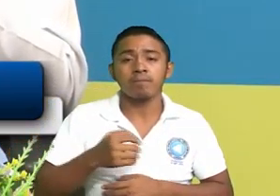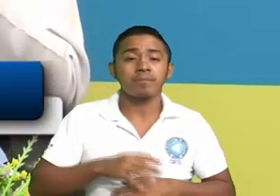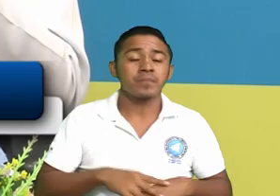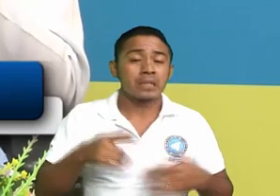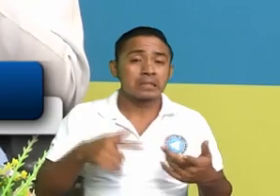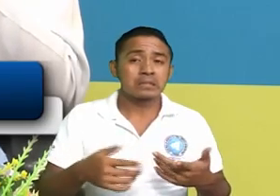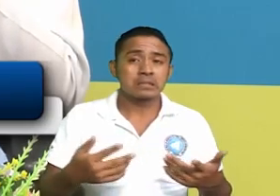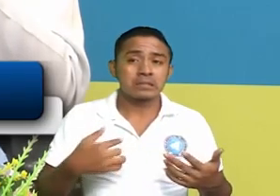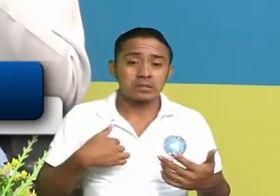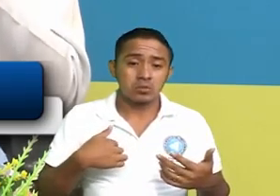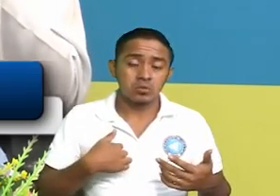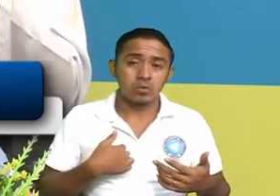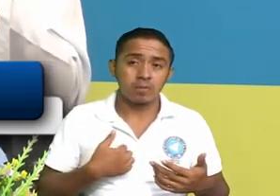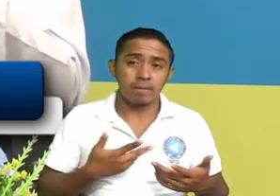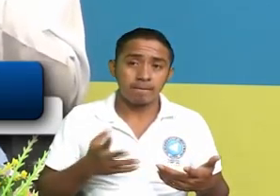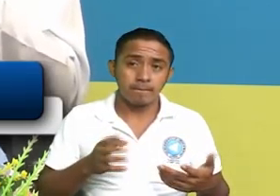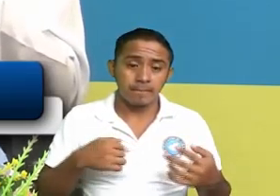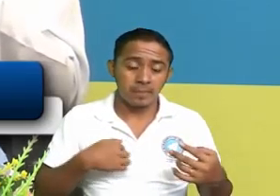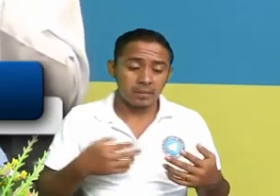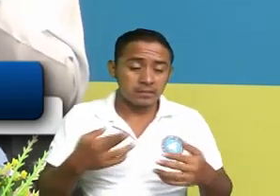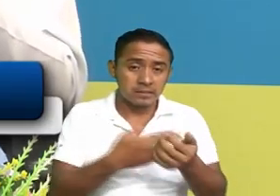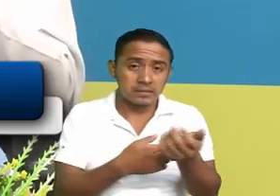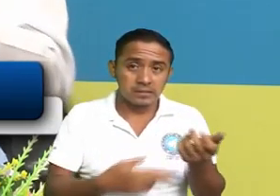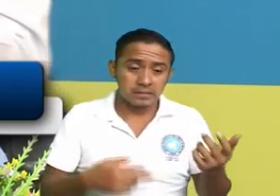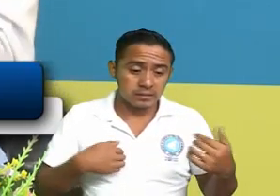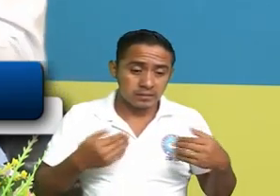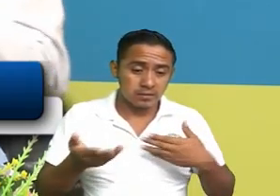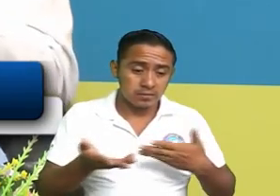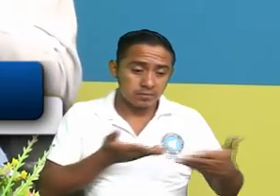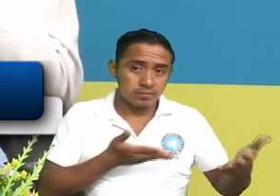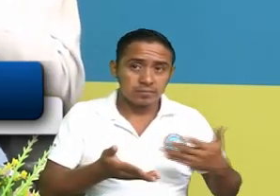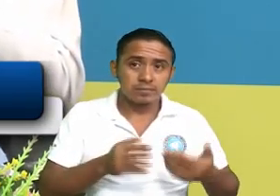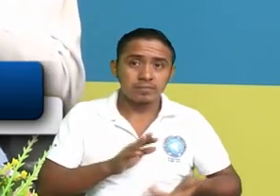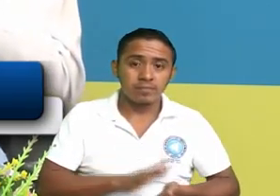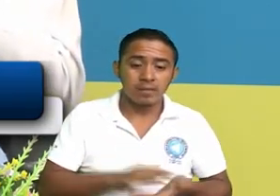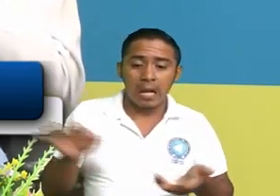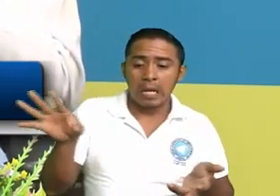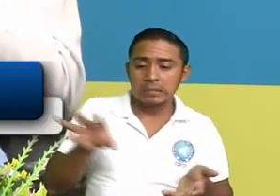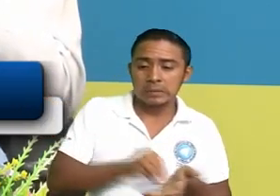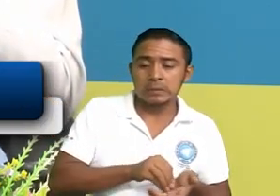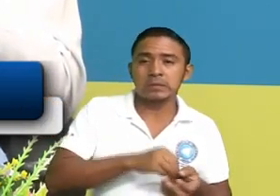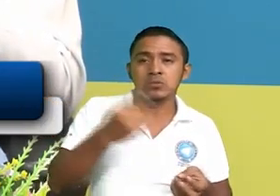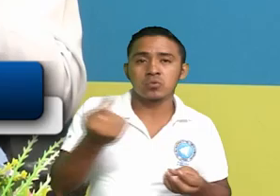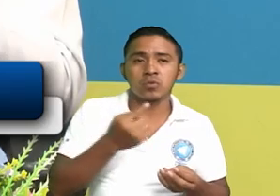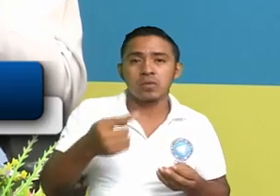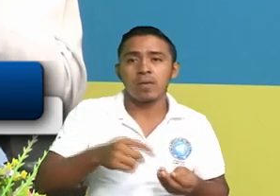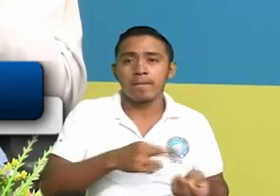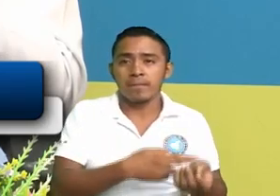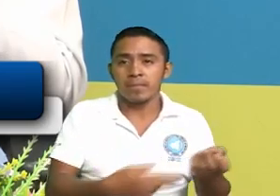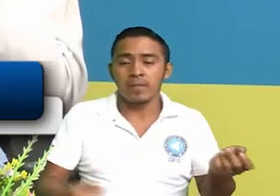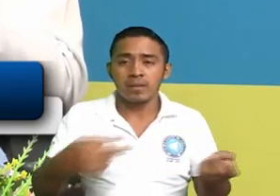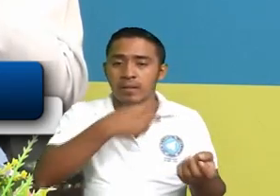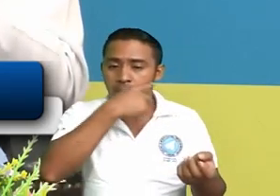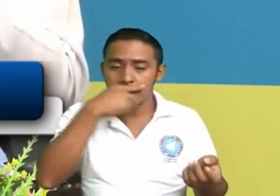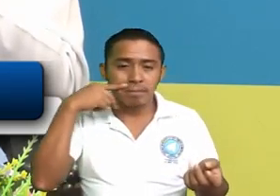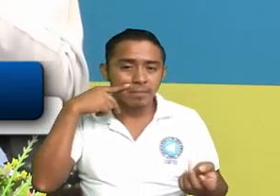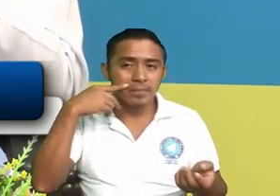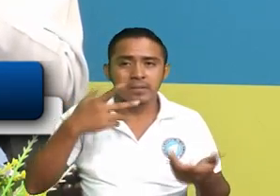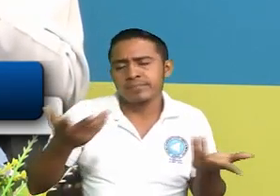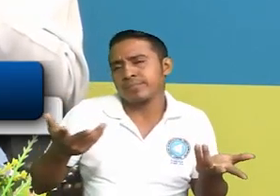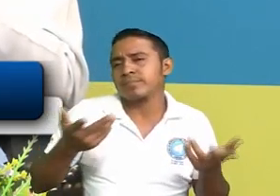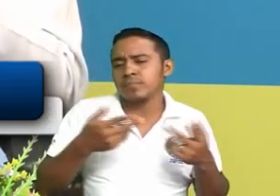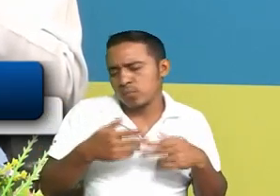¿Y el color amarillento que tienen los bebés algunos? Sí, entonces, ¿qué pasa? Hay algunos bebés que pueden tener patologías.